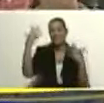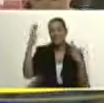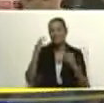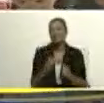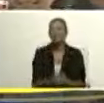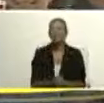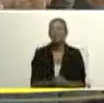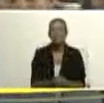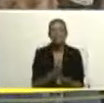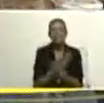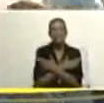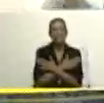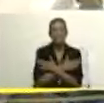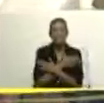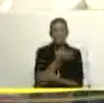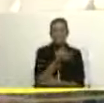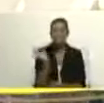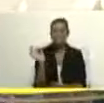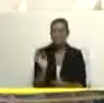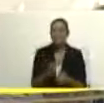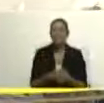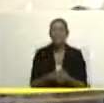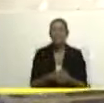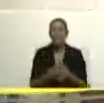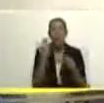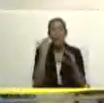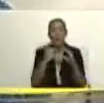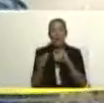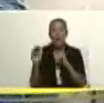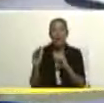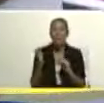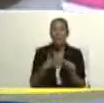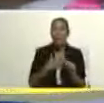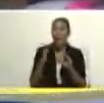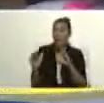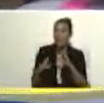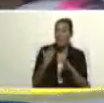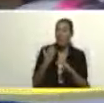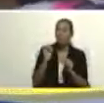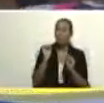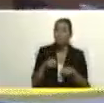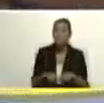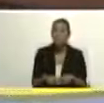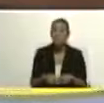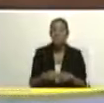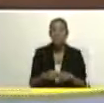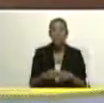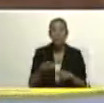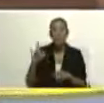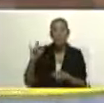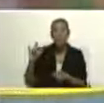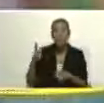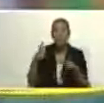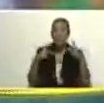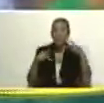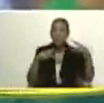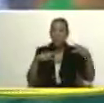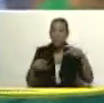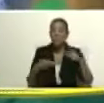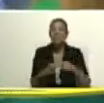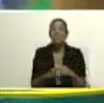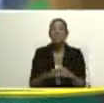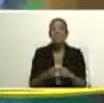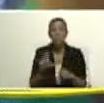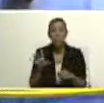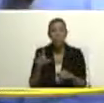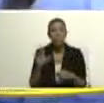Bueno, excelente. Mira, le mandan ese recuerdo a ellos y me lo mandan a mí. Yo lo voy a sacar en mis redes sociales. ¿Ustedes